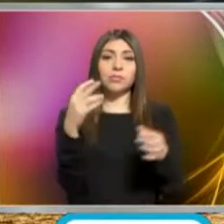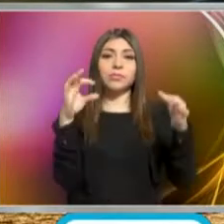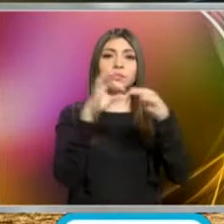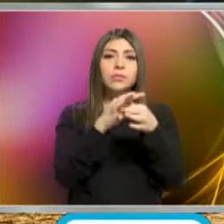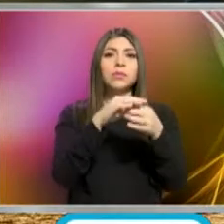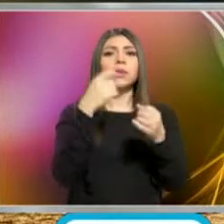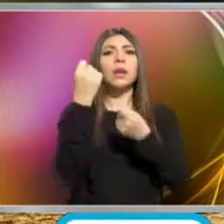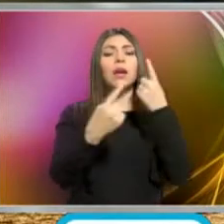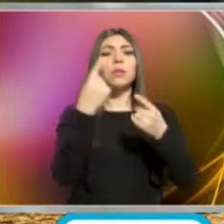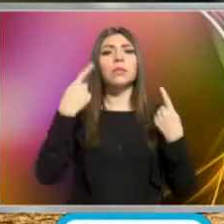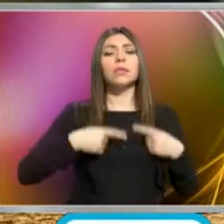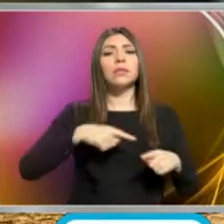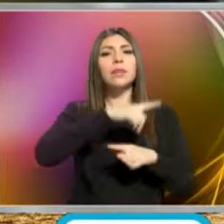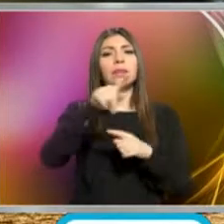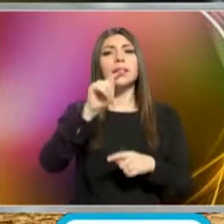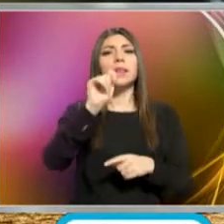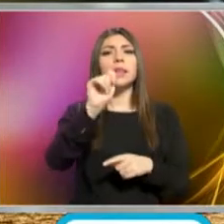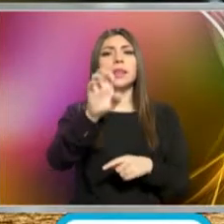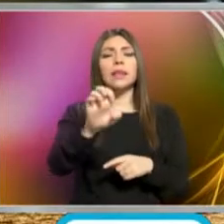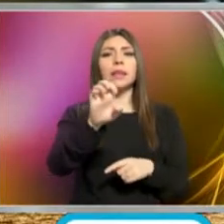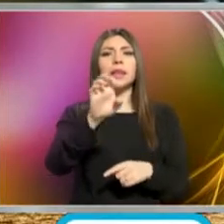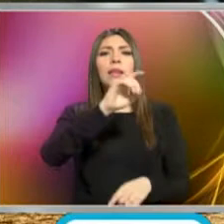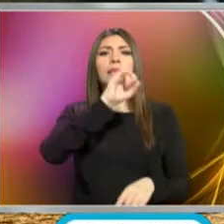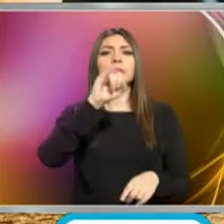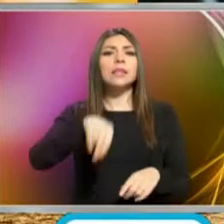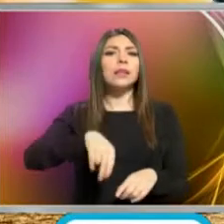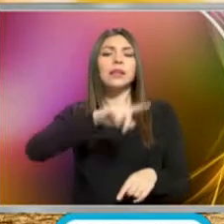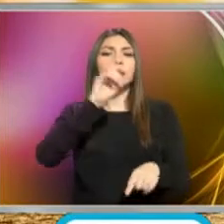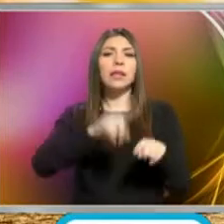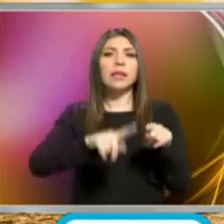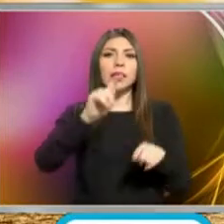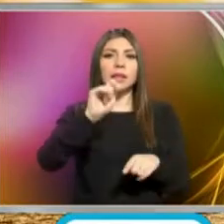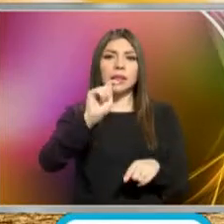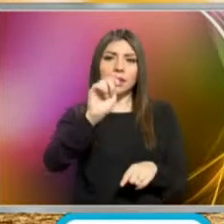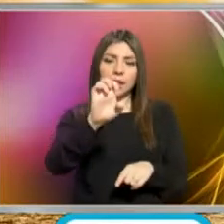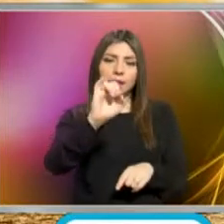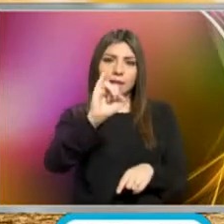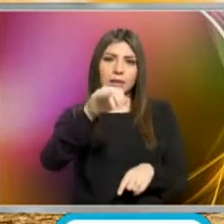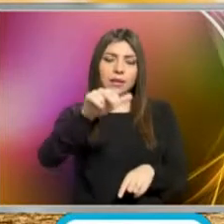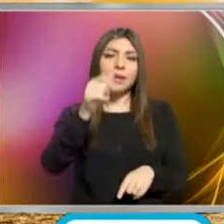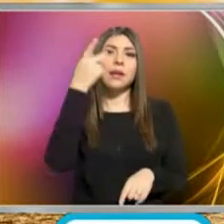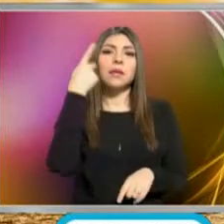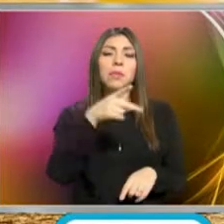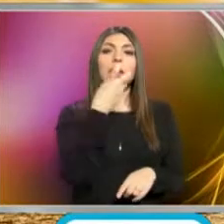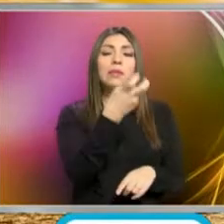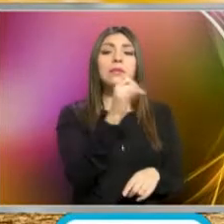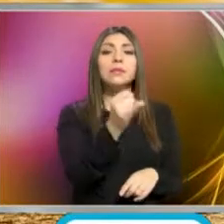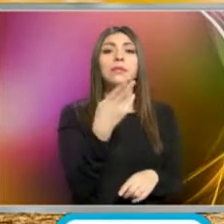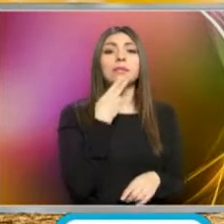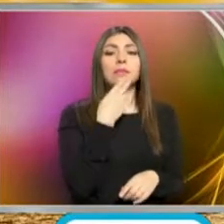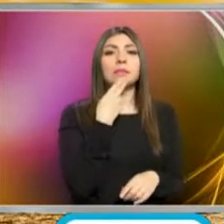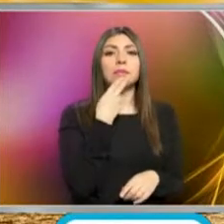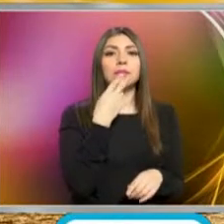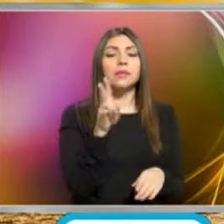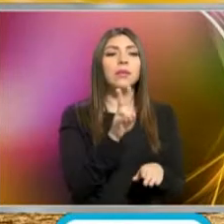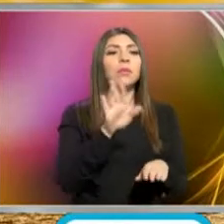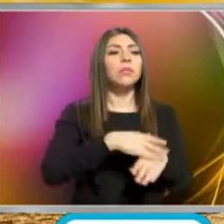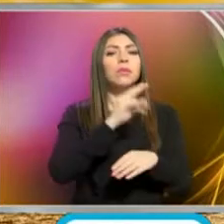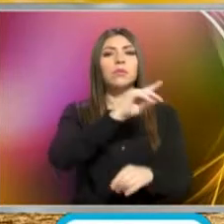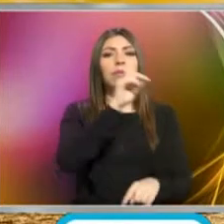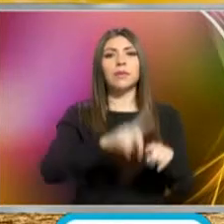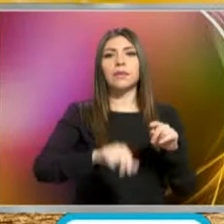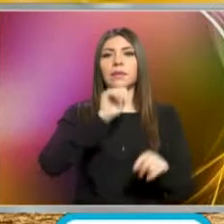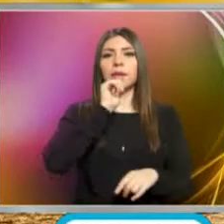ponen descafeinado, pero en realidad sería sin teína. Pero entonces dices que es un beneficio tomarlo así, el té 100% natural, sin que le quites